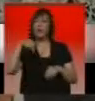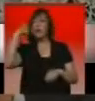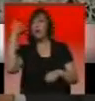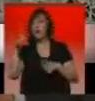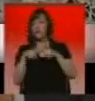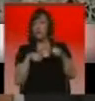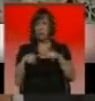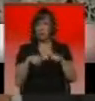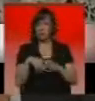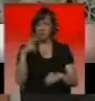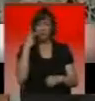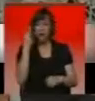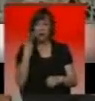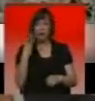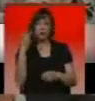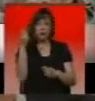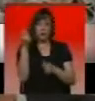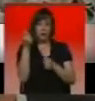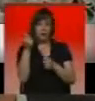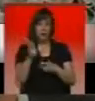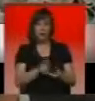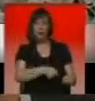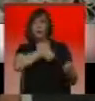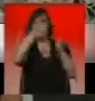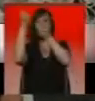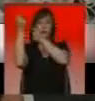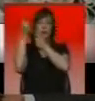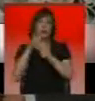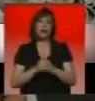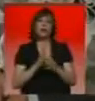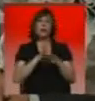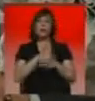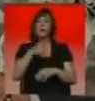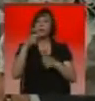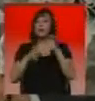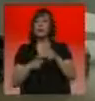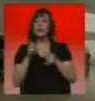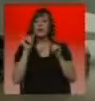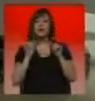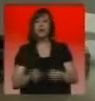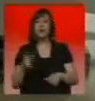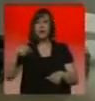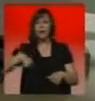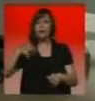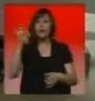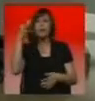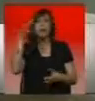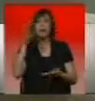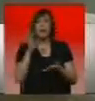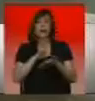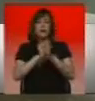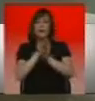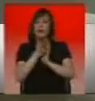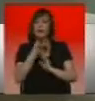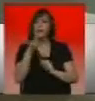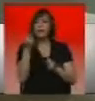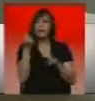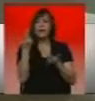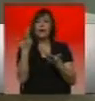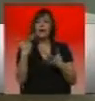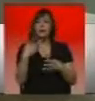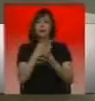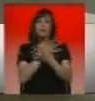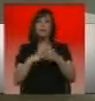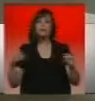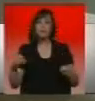lugares. Los dineros se remitían a estos lugares y luego la gente se quedaba solamente con papeles. Hice una inversión de 13 mil dólares. Me